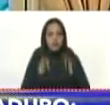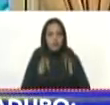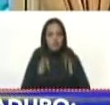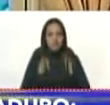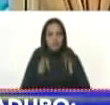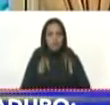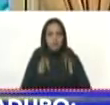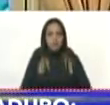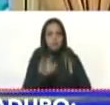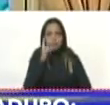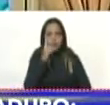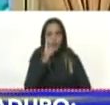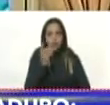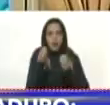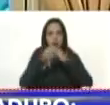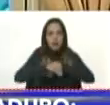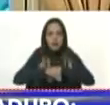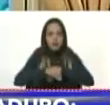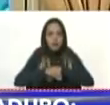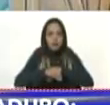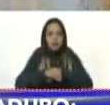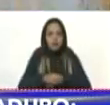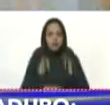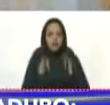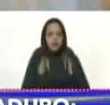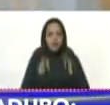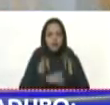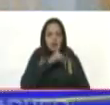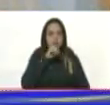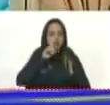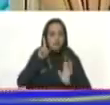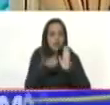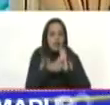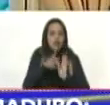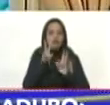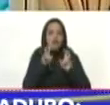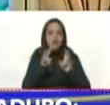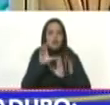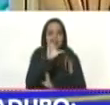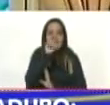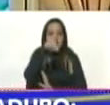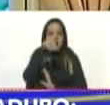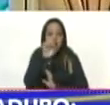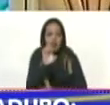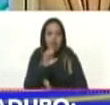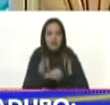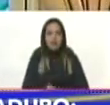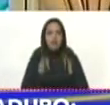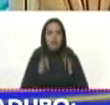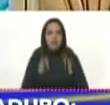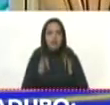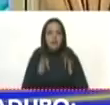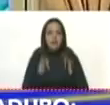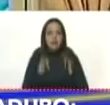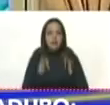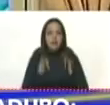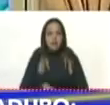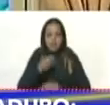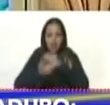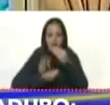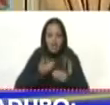acuerdos es nombrar un nuevo Consejo Nacional Electoral que dé las más